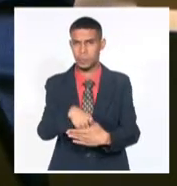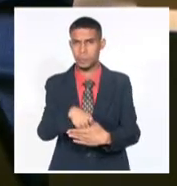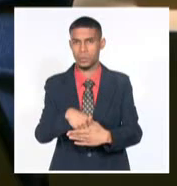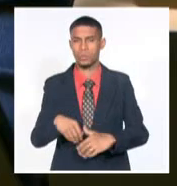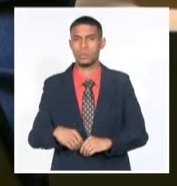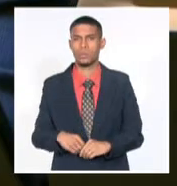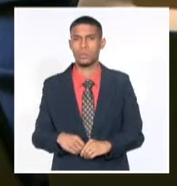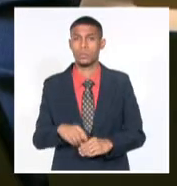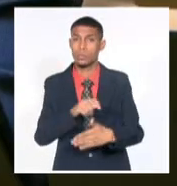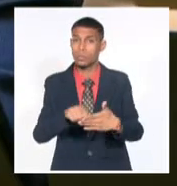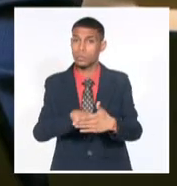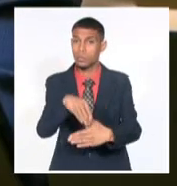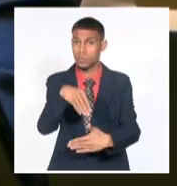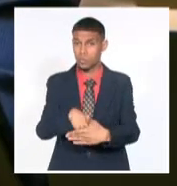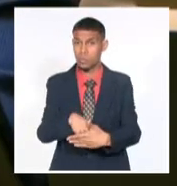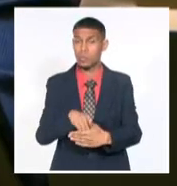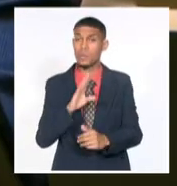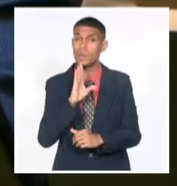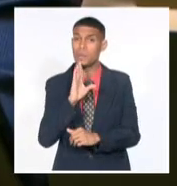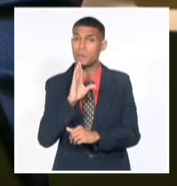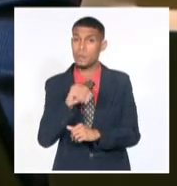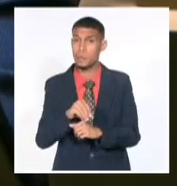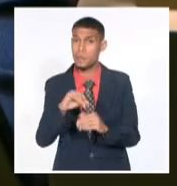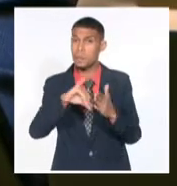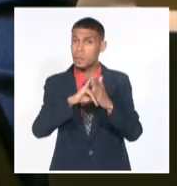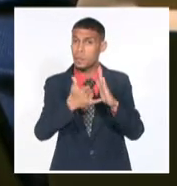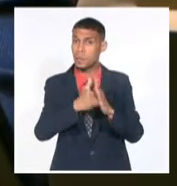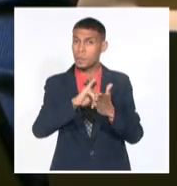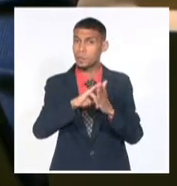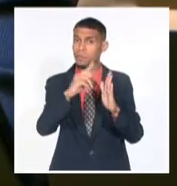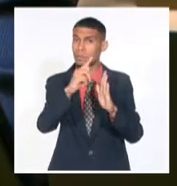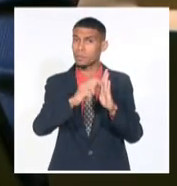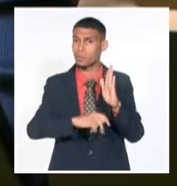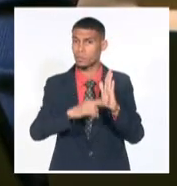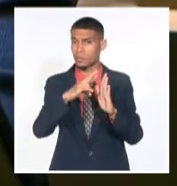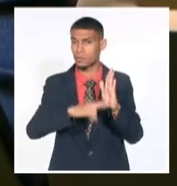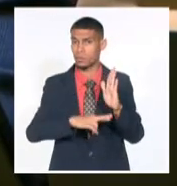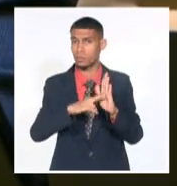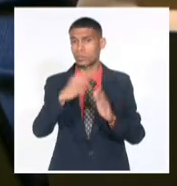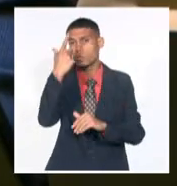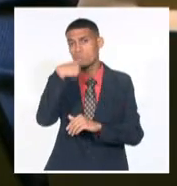Votos a favor del proyecto de resolución